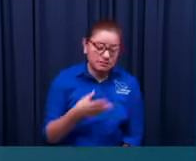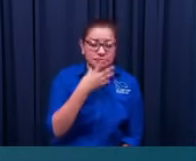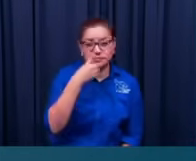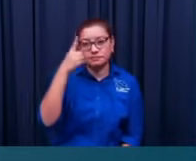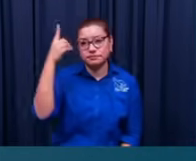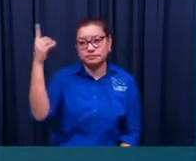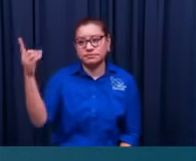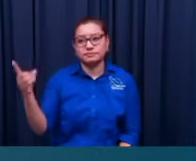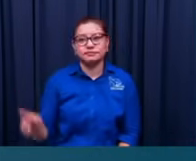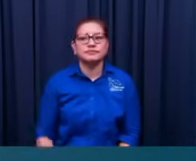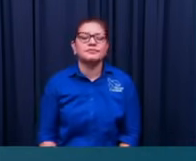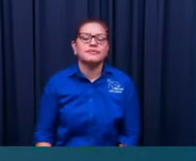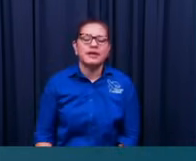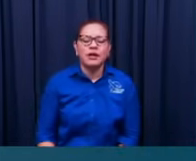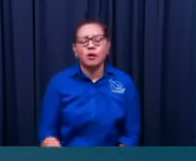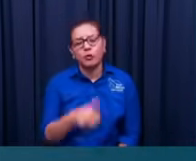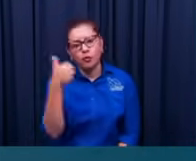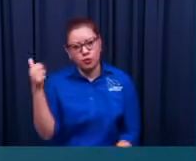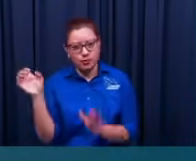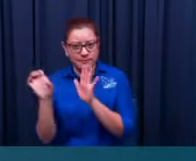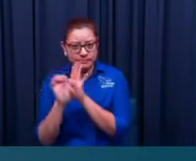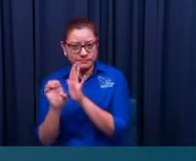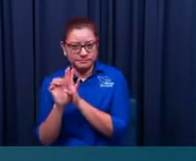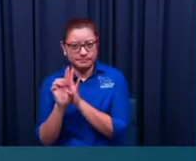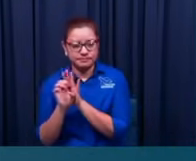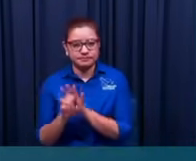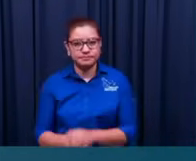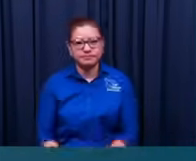Es como que Dios, mire pues,